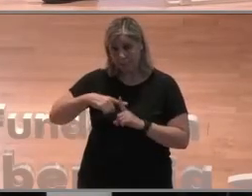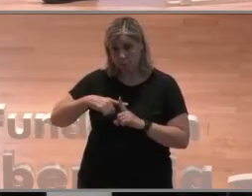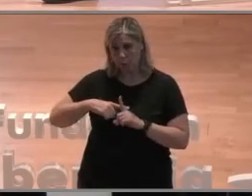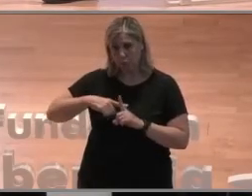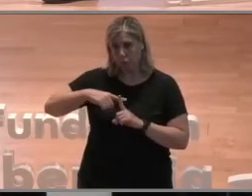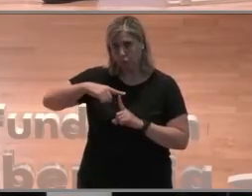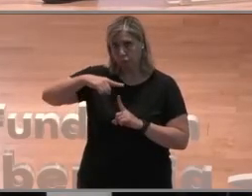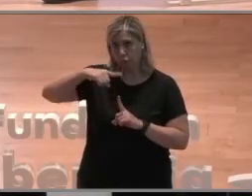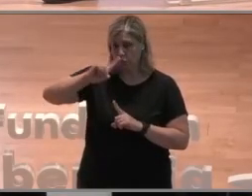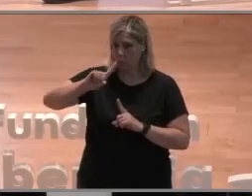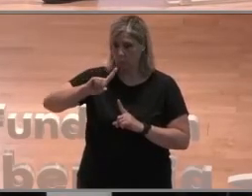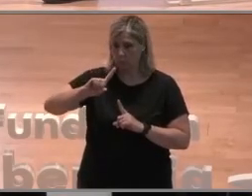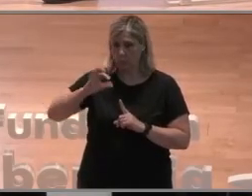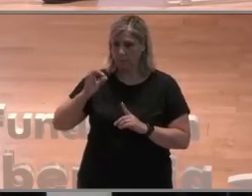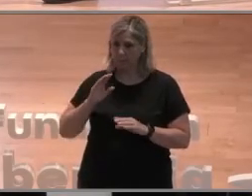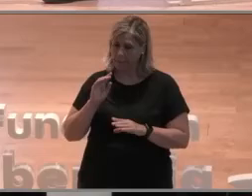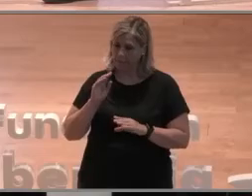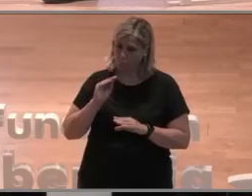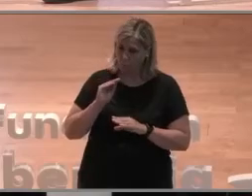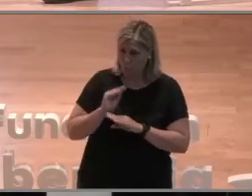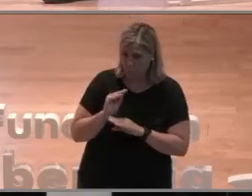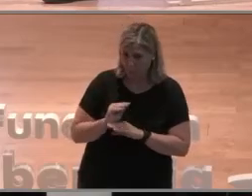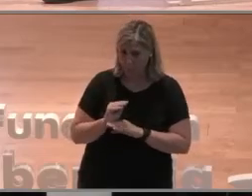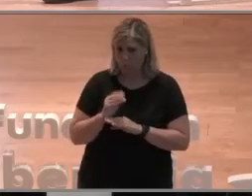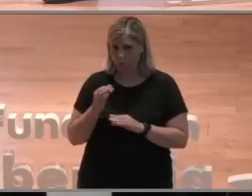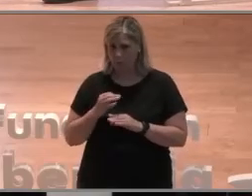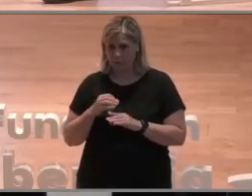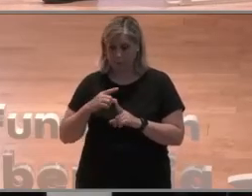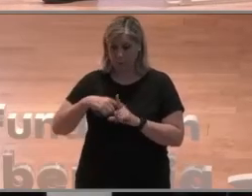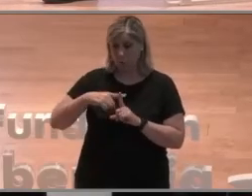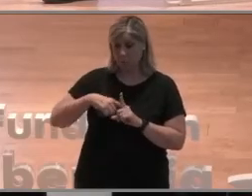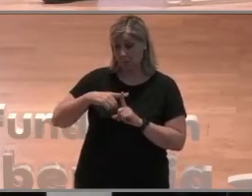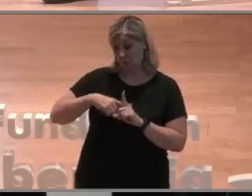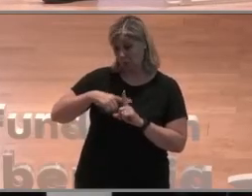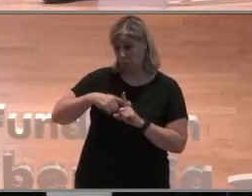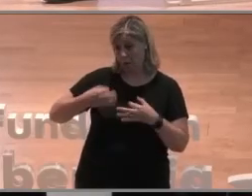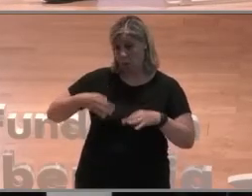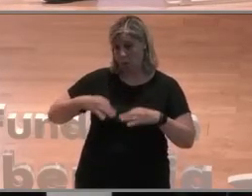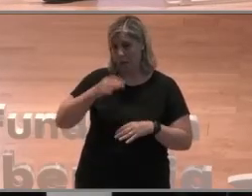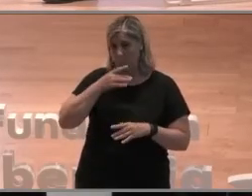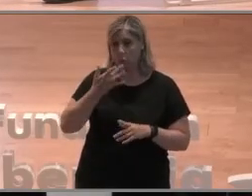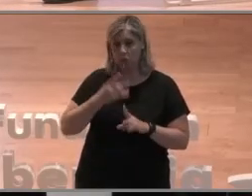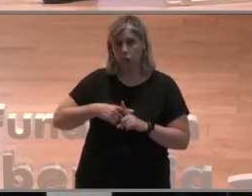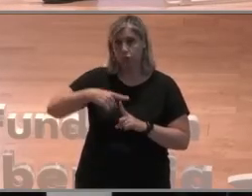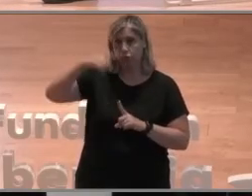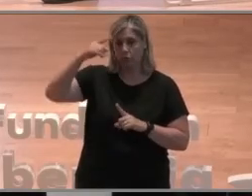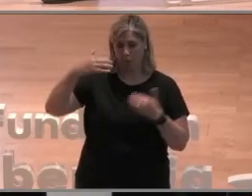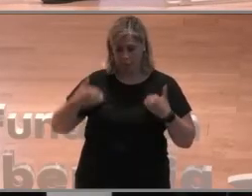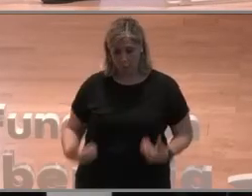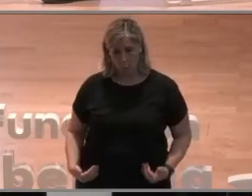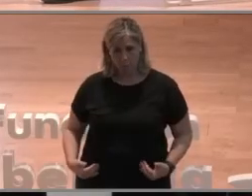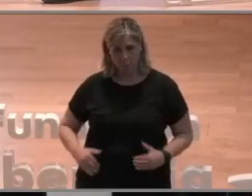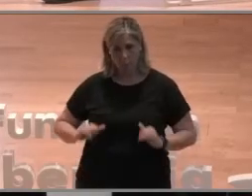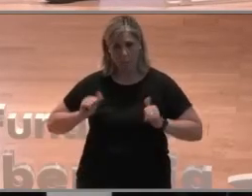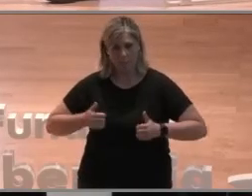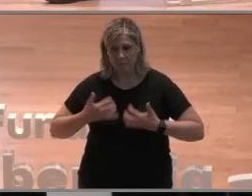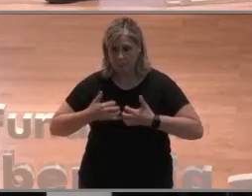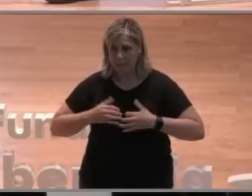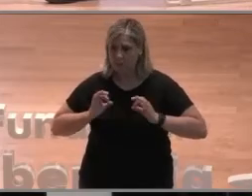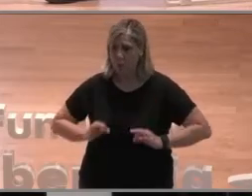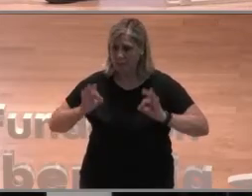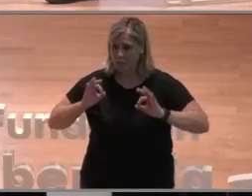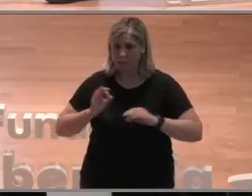poner en marcha una serie de mecanismos de compensación de que nuestro organismo quiere perder calor a base